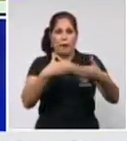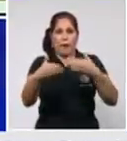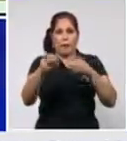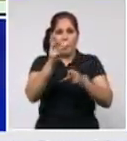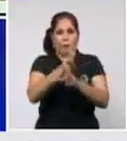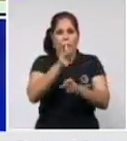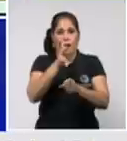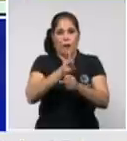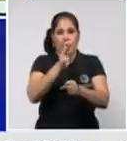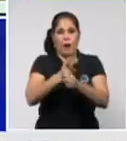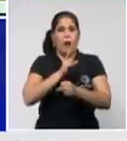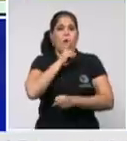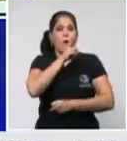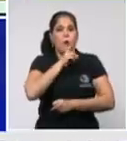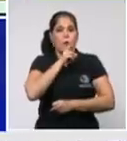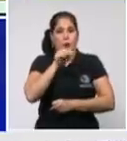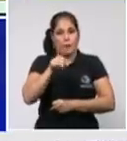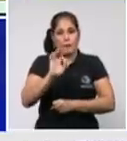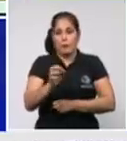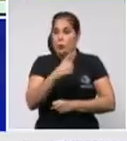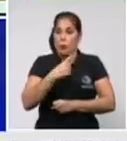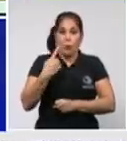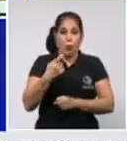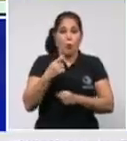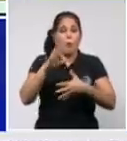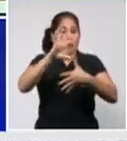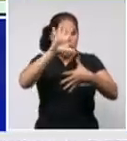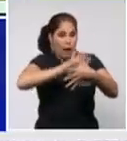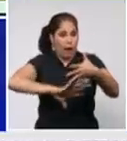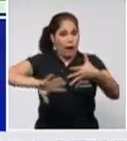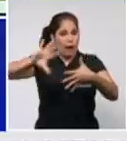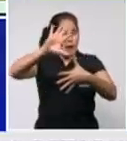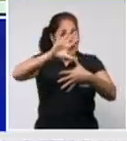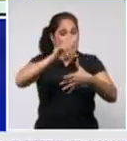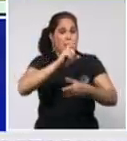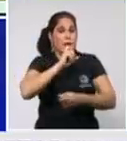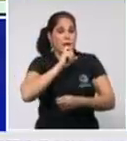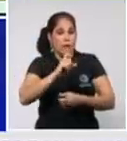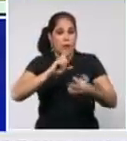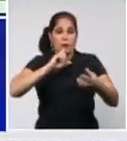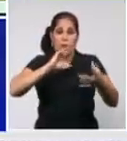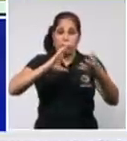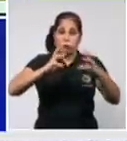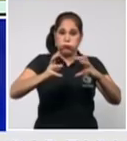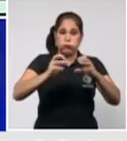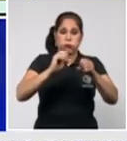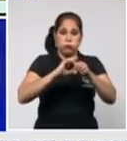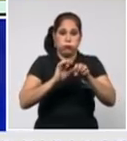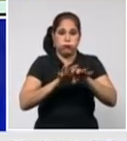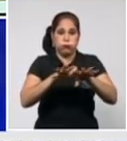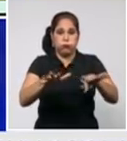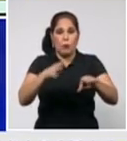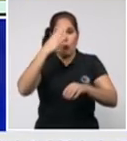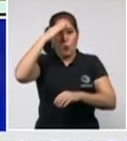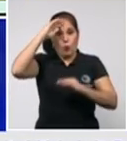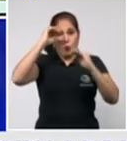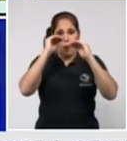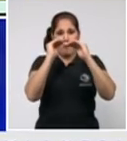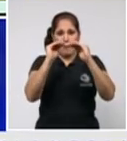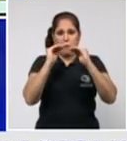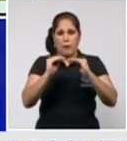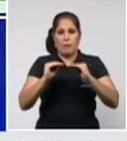y Honduras. Y en esta relación de países más afectados por la pandemia, pues Cuba se mantiene en el